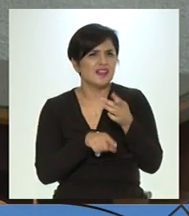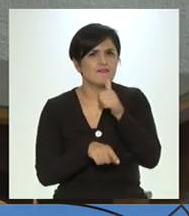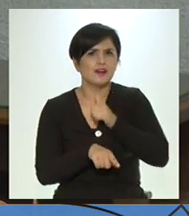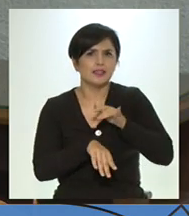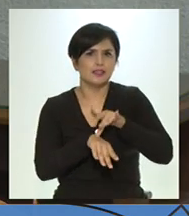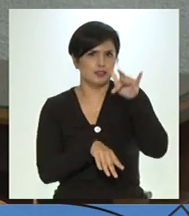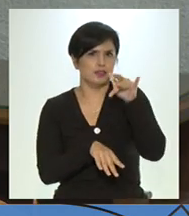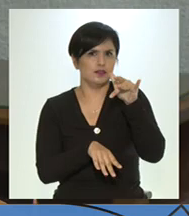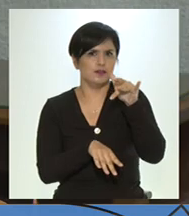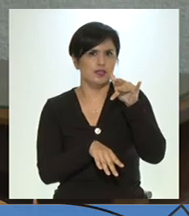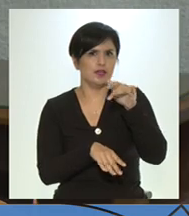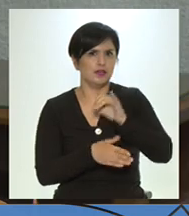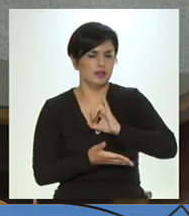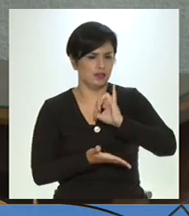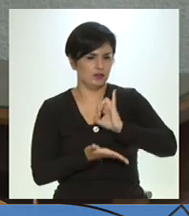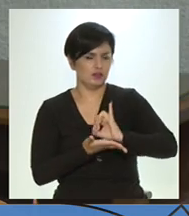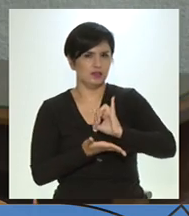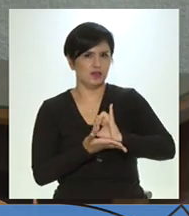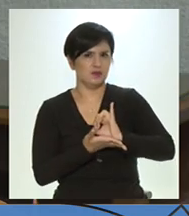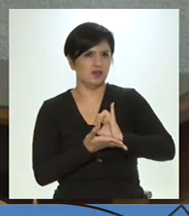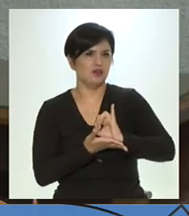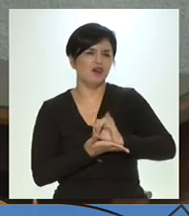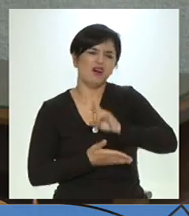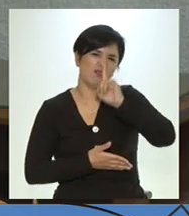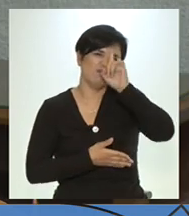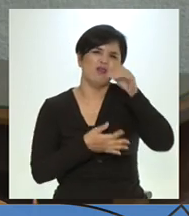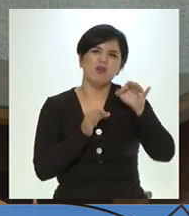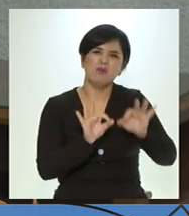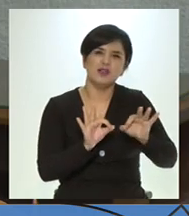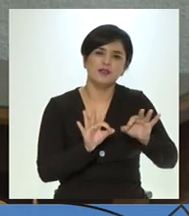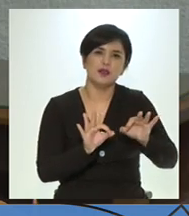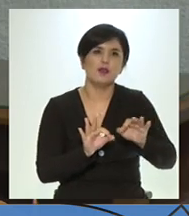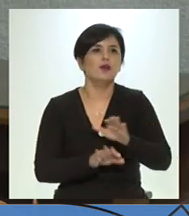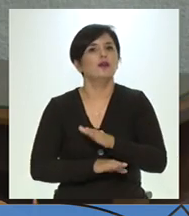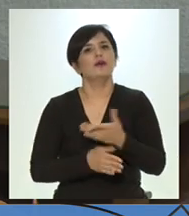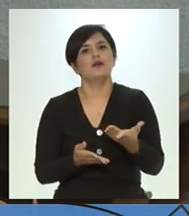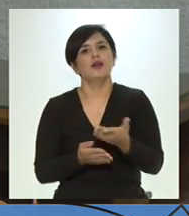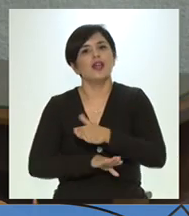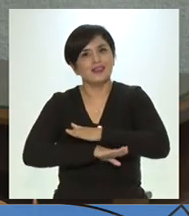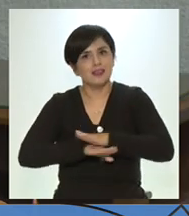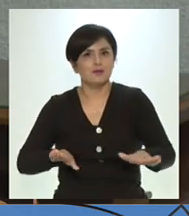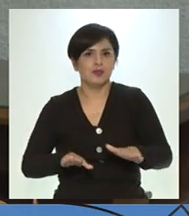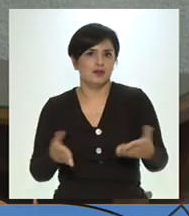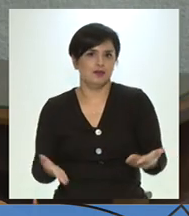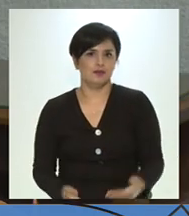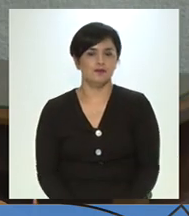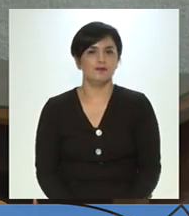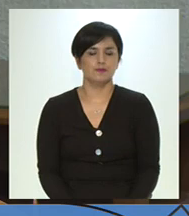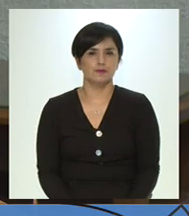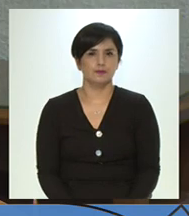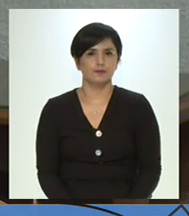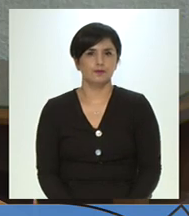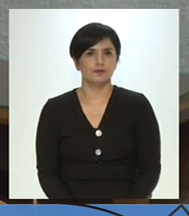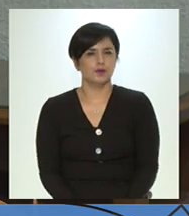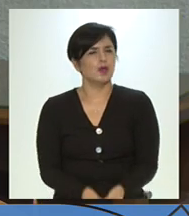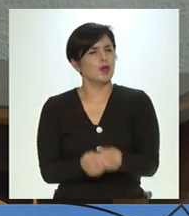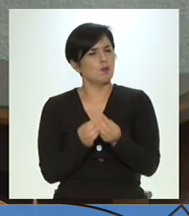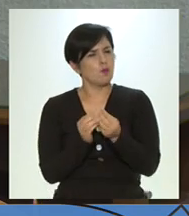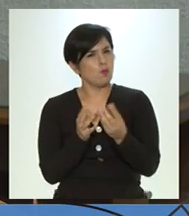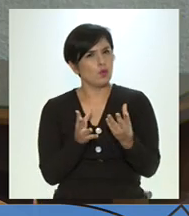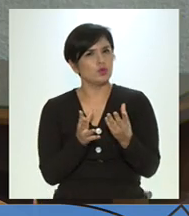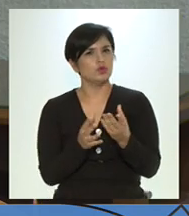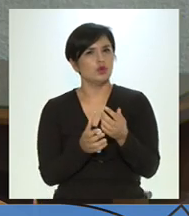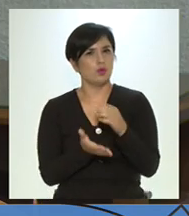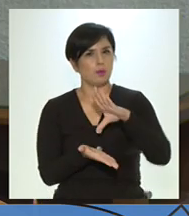e institucionalmente naturalizada termine de una vez es mucho lo que ha sufrido el